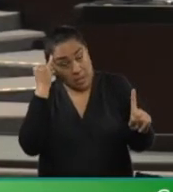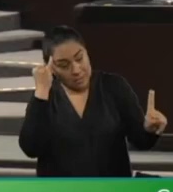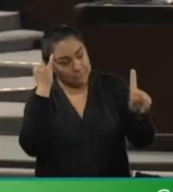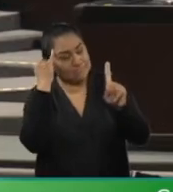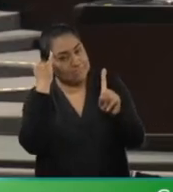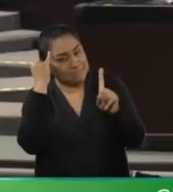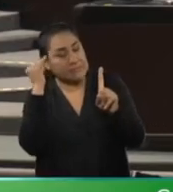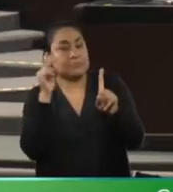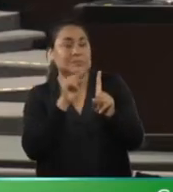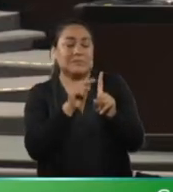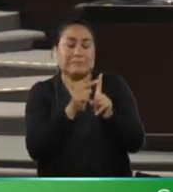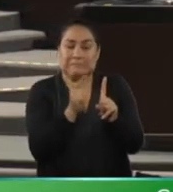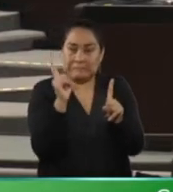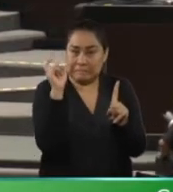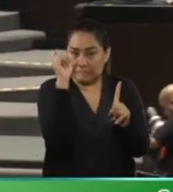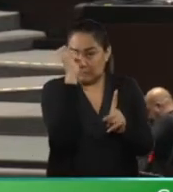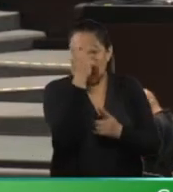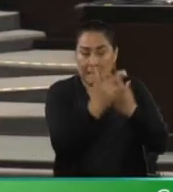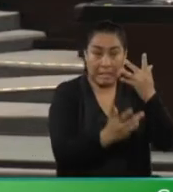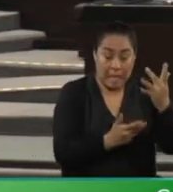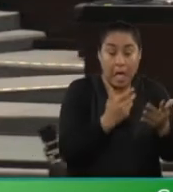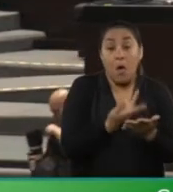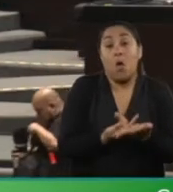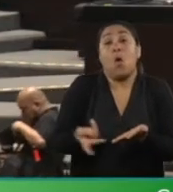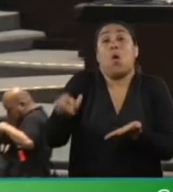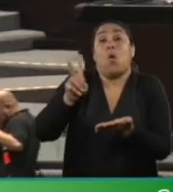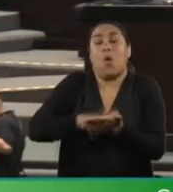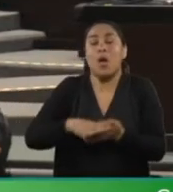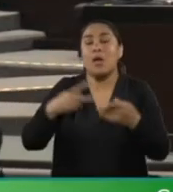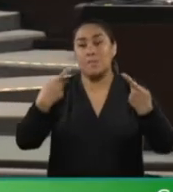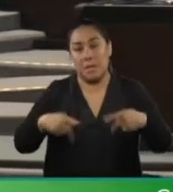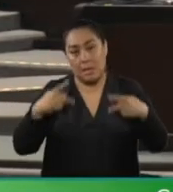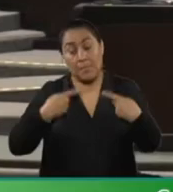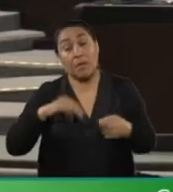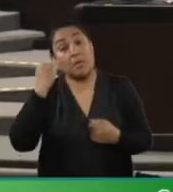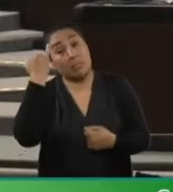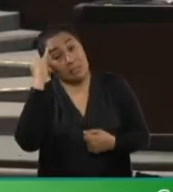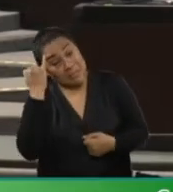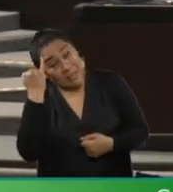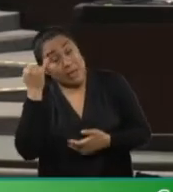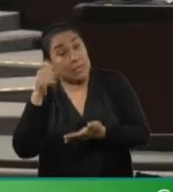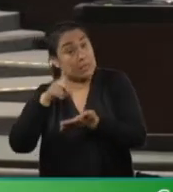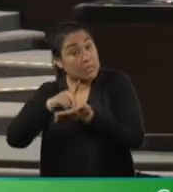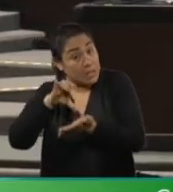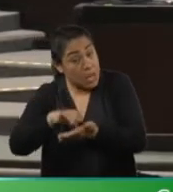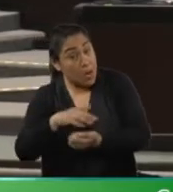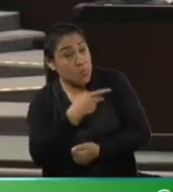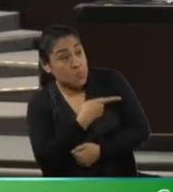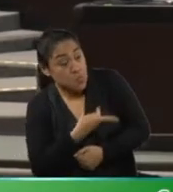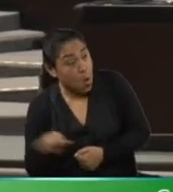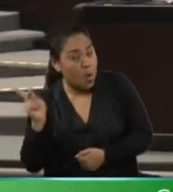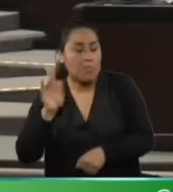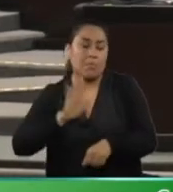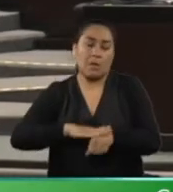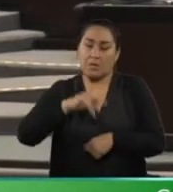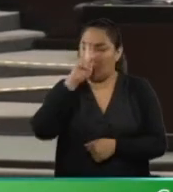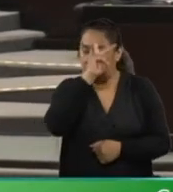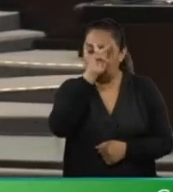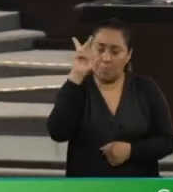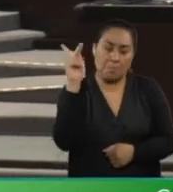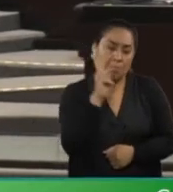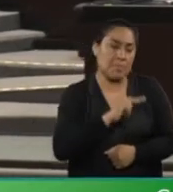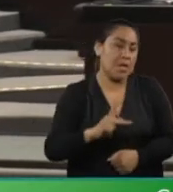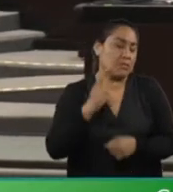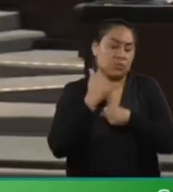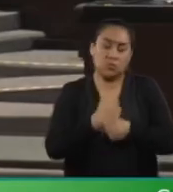en situación adversa, una persona indígena con discapacidad y pobreza vive en la peor